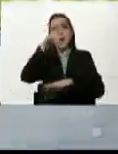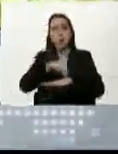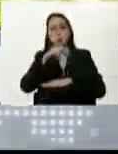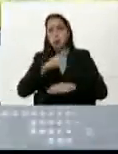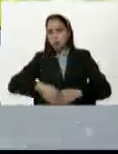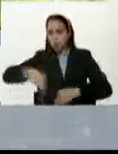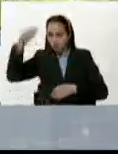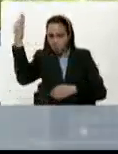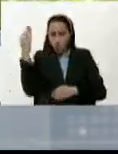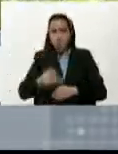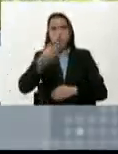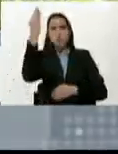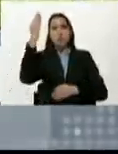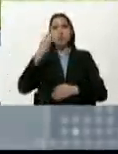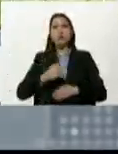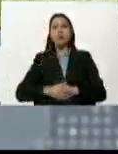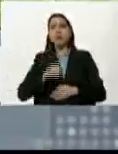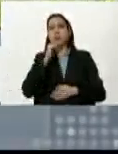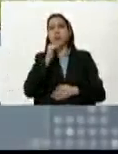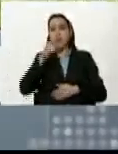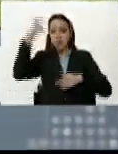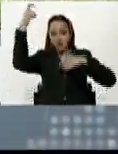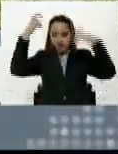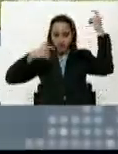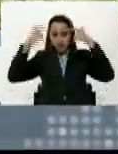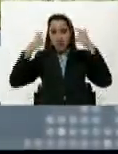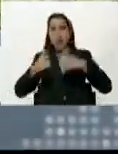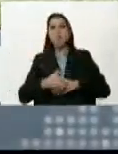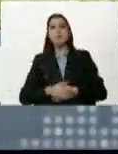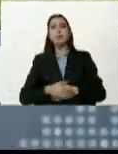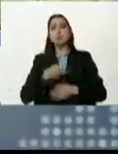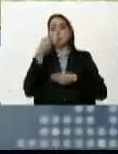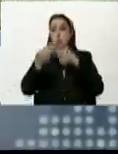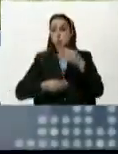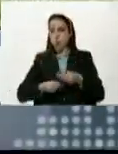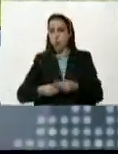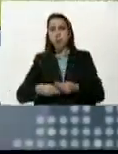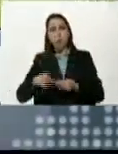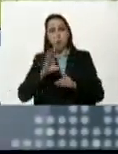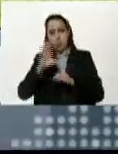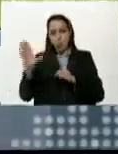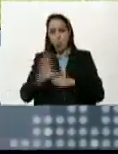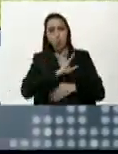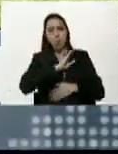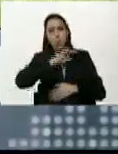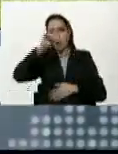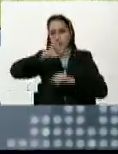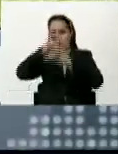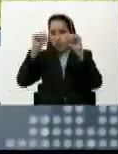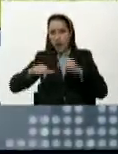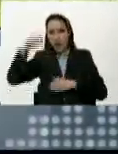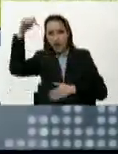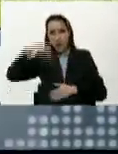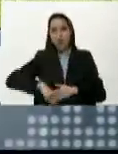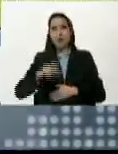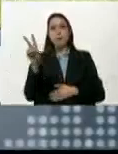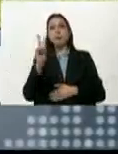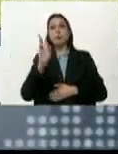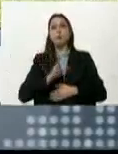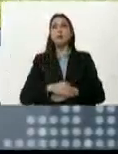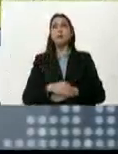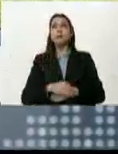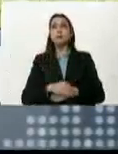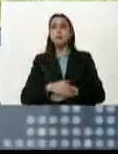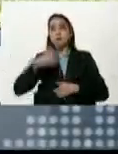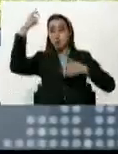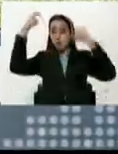decreto hugo chávez monumento patrimonio nacional el santo cristo de la guita y el